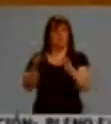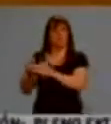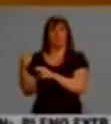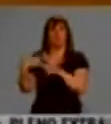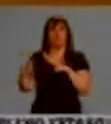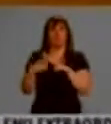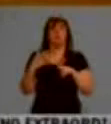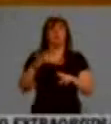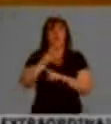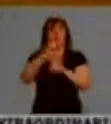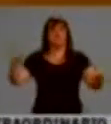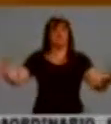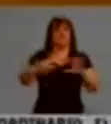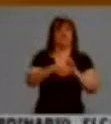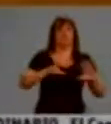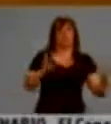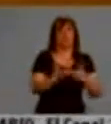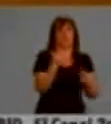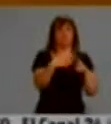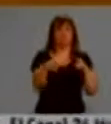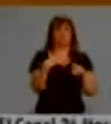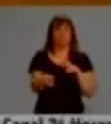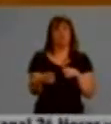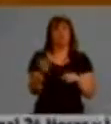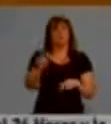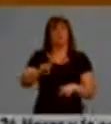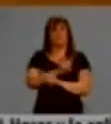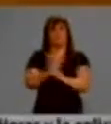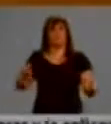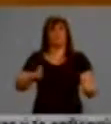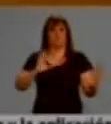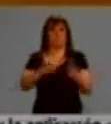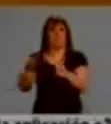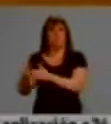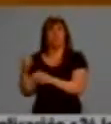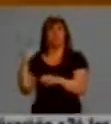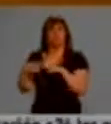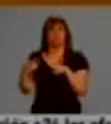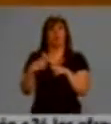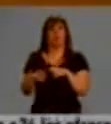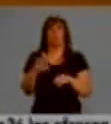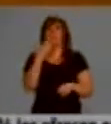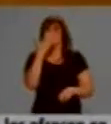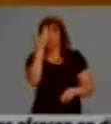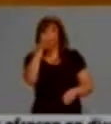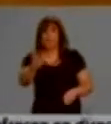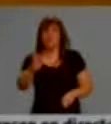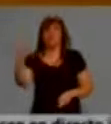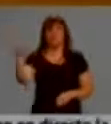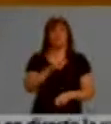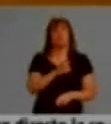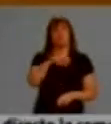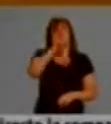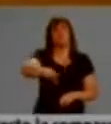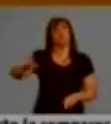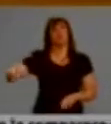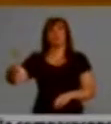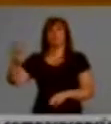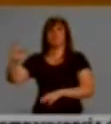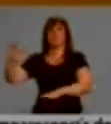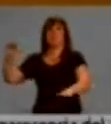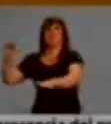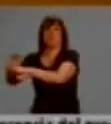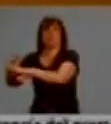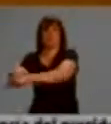las fundaciones vinculadas a los mismos. Se ha prohibido que los partidos políticos acepten donaciones procedentes de quienes reciban